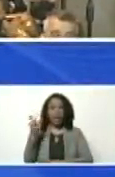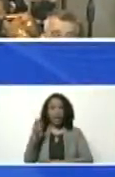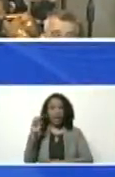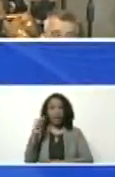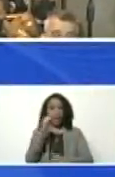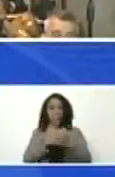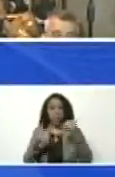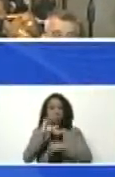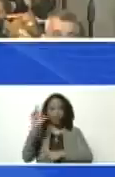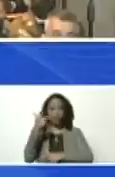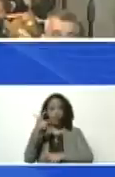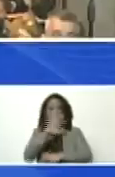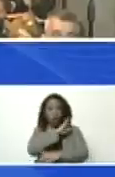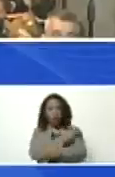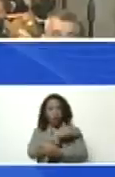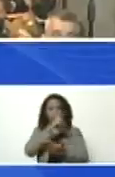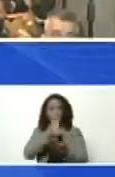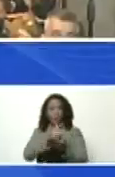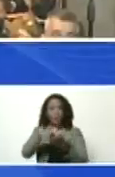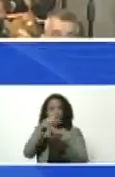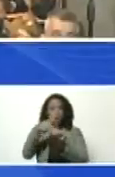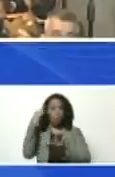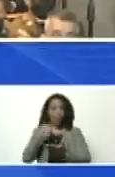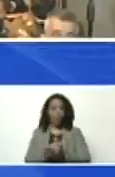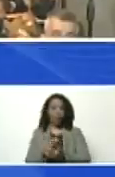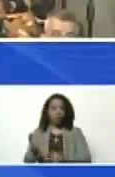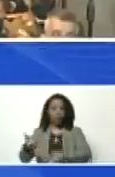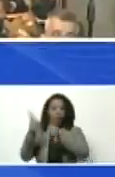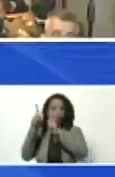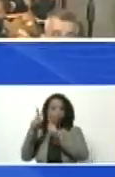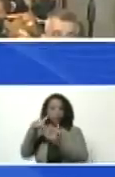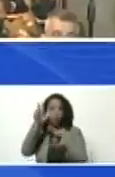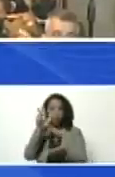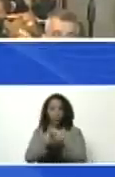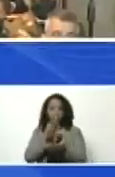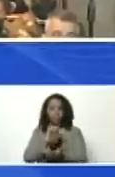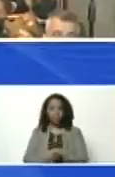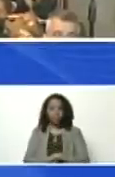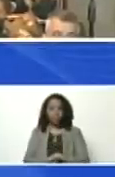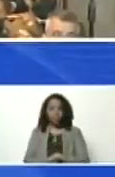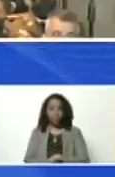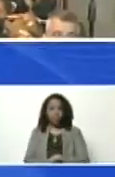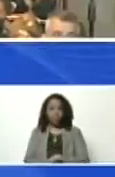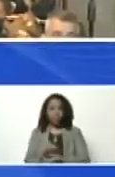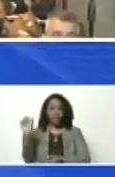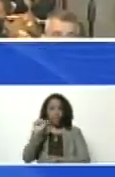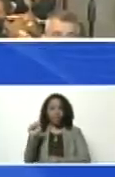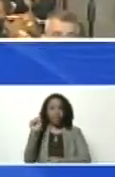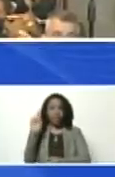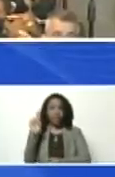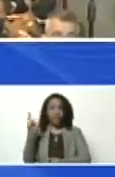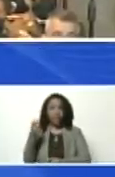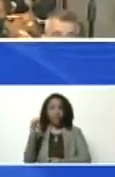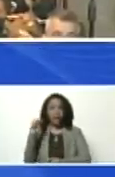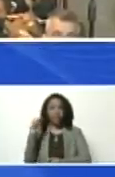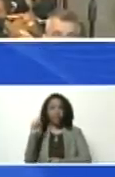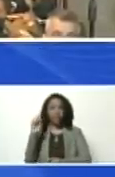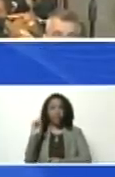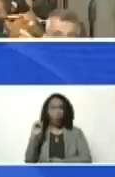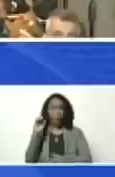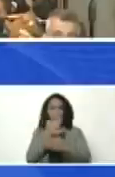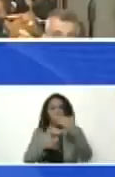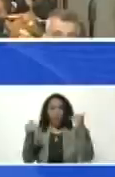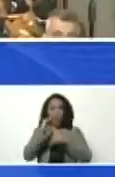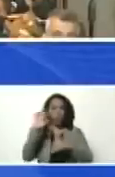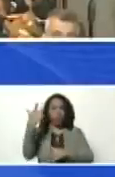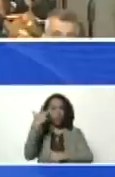de la Fuerza Armada Nacional Bolivariana. Autorizada la jerarquía de sargento mayor de tercera de la